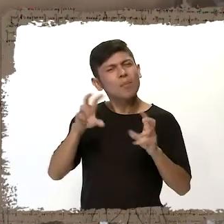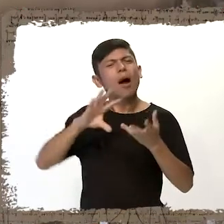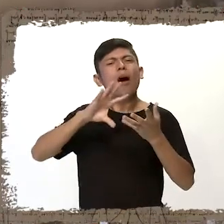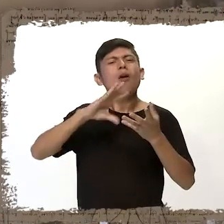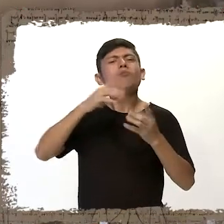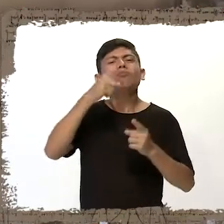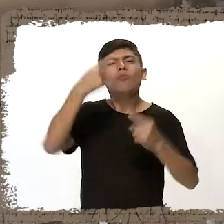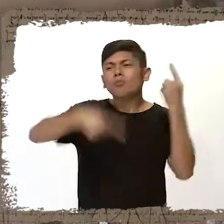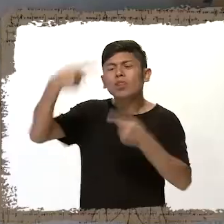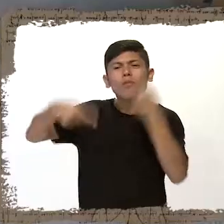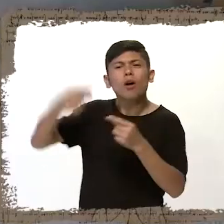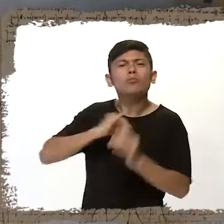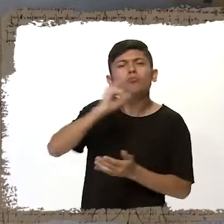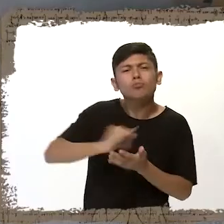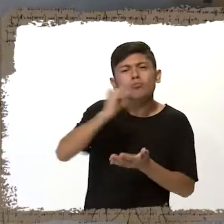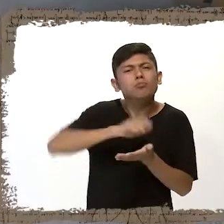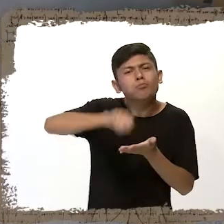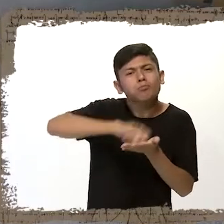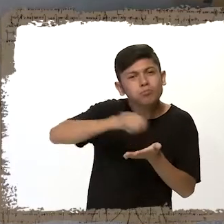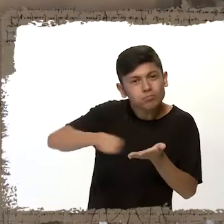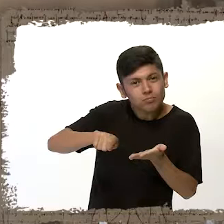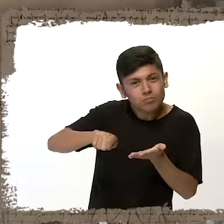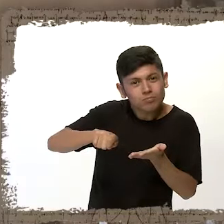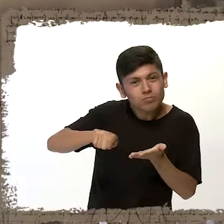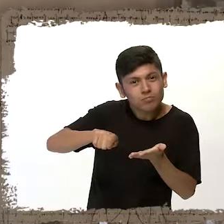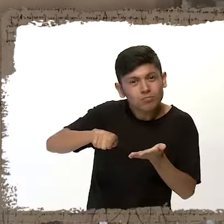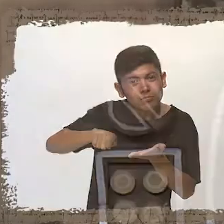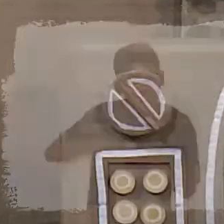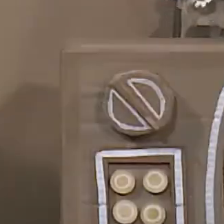eso. Diferentes formas de contar un cuento.